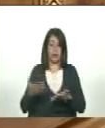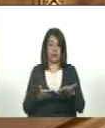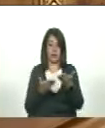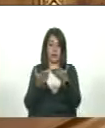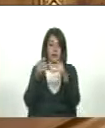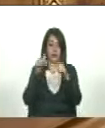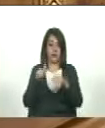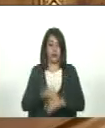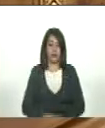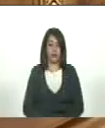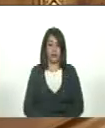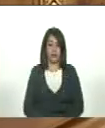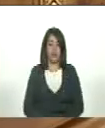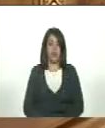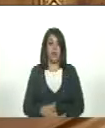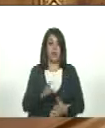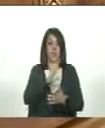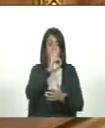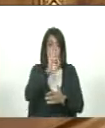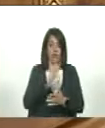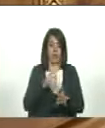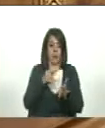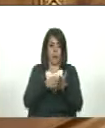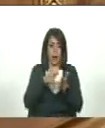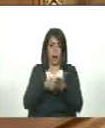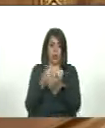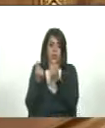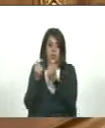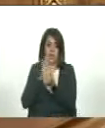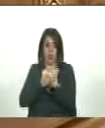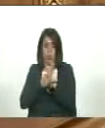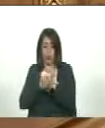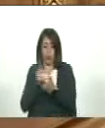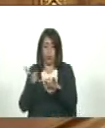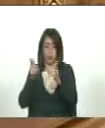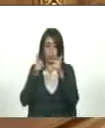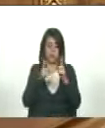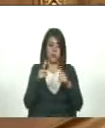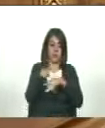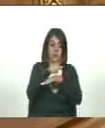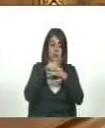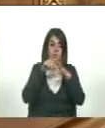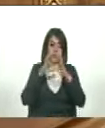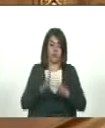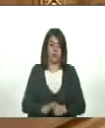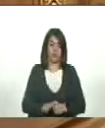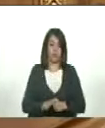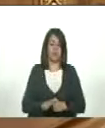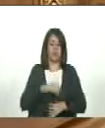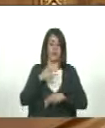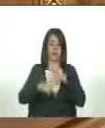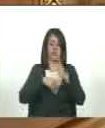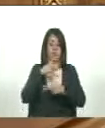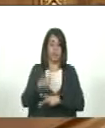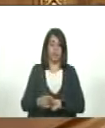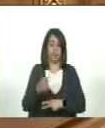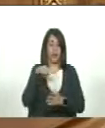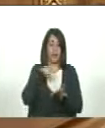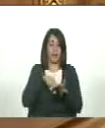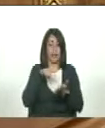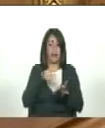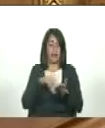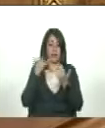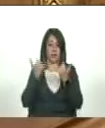misma, donde incluye intereses, capital, pero también se autoriza al Ejecutivo para que proceda sobre deuda